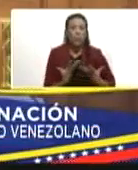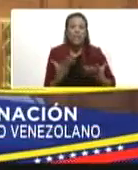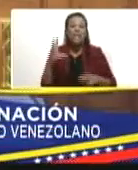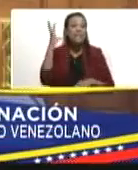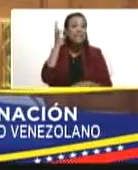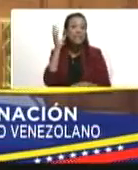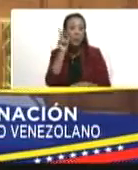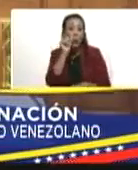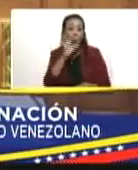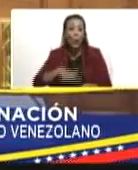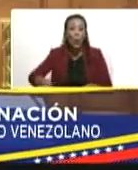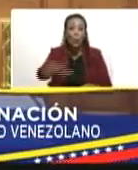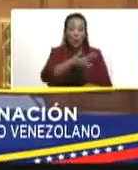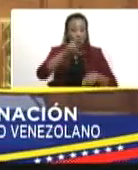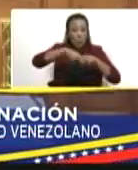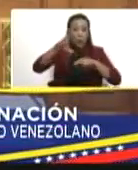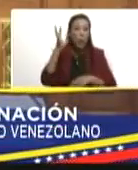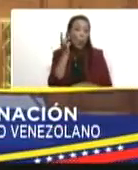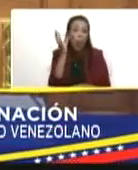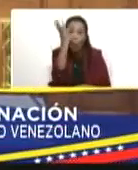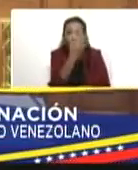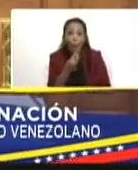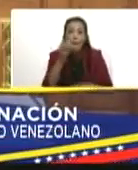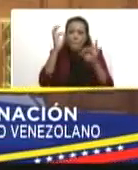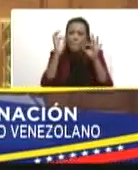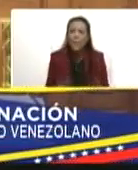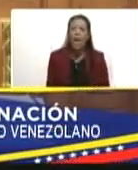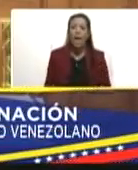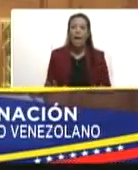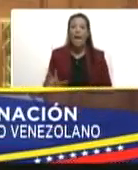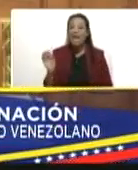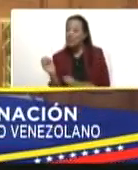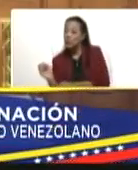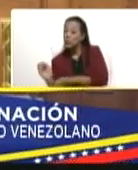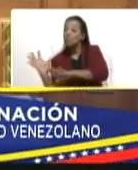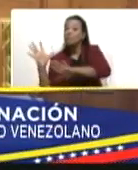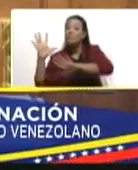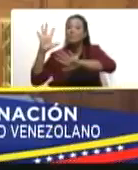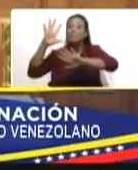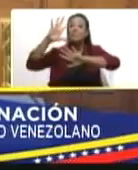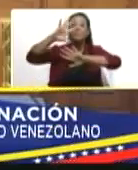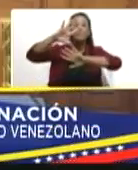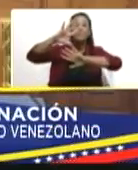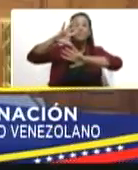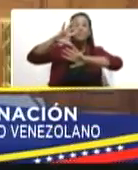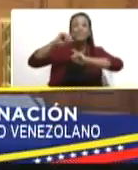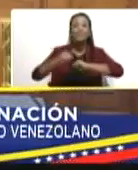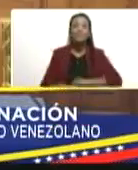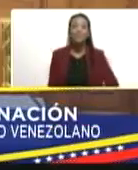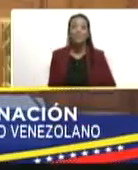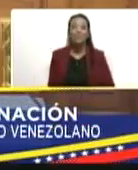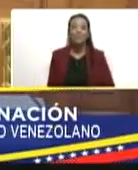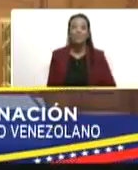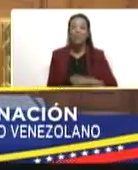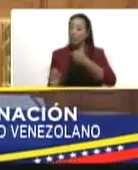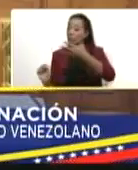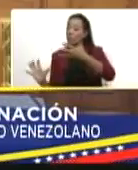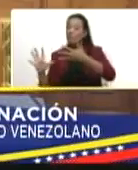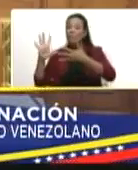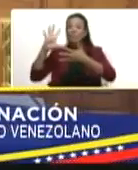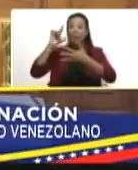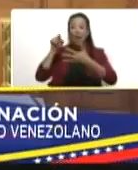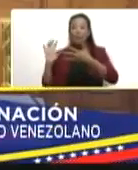niñas de Nuestros hombres y mujeres El Sol de Venezuela nace en